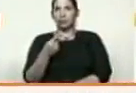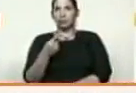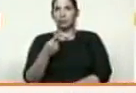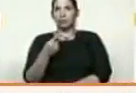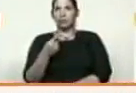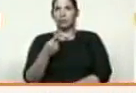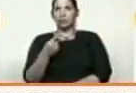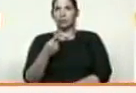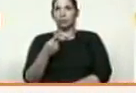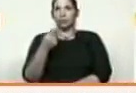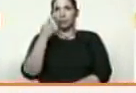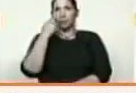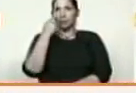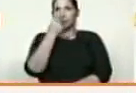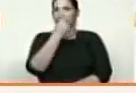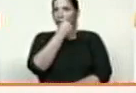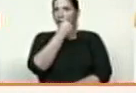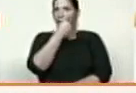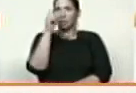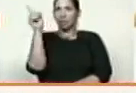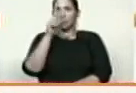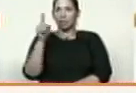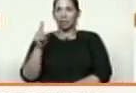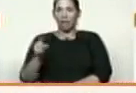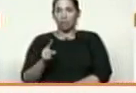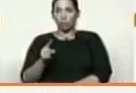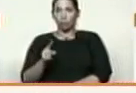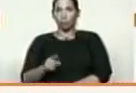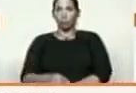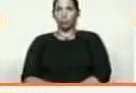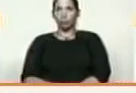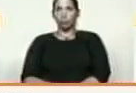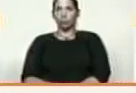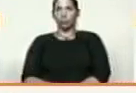que los ojos fueron rayos ennegrecidos.